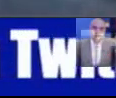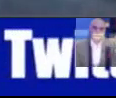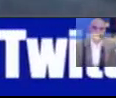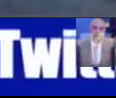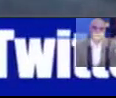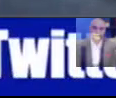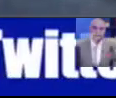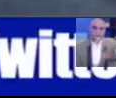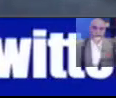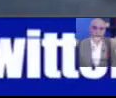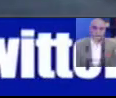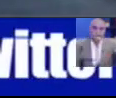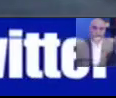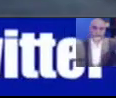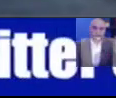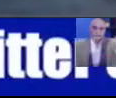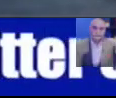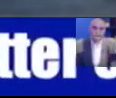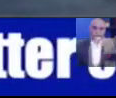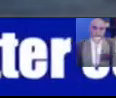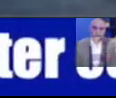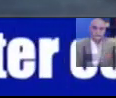están adhiriendo al